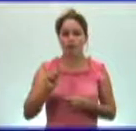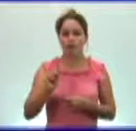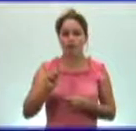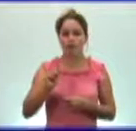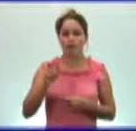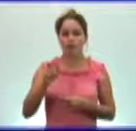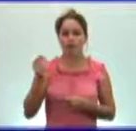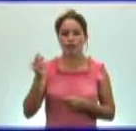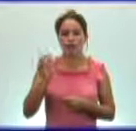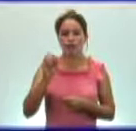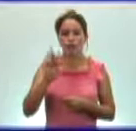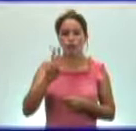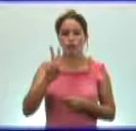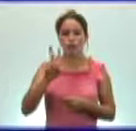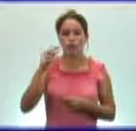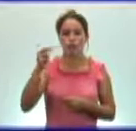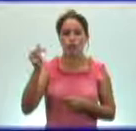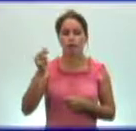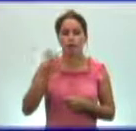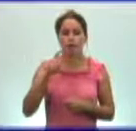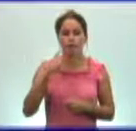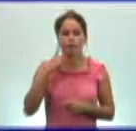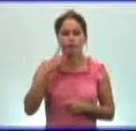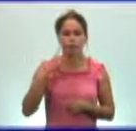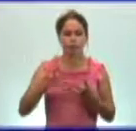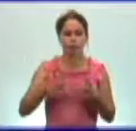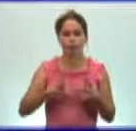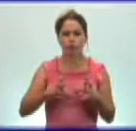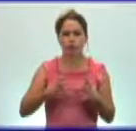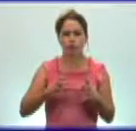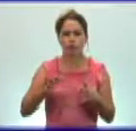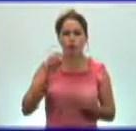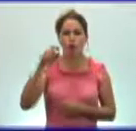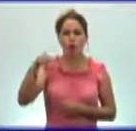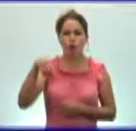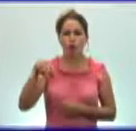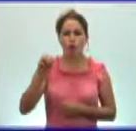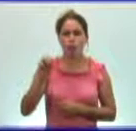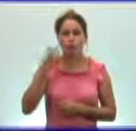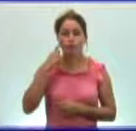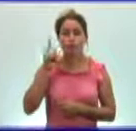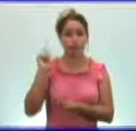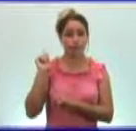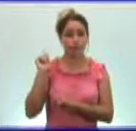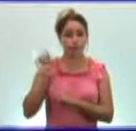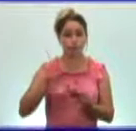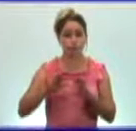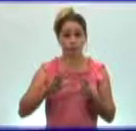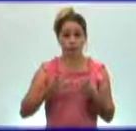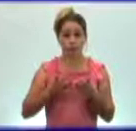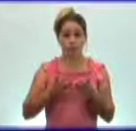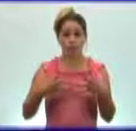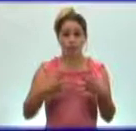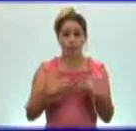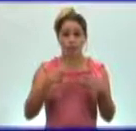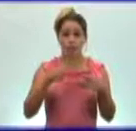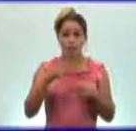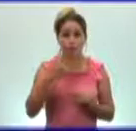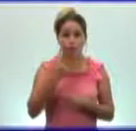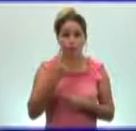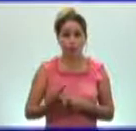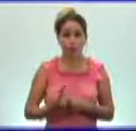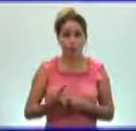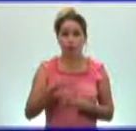proponemos es QM, ya que estas cargas, cuando pasan como su índice, se simplifican. Y el enlace que estamos representando, o está representando